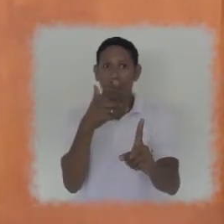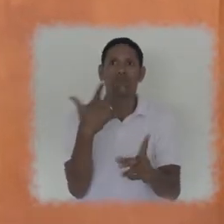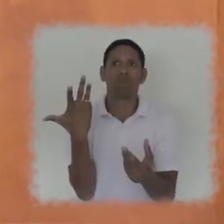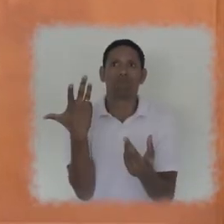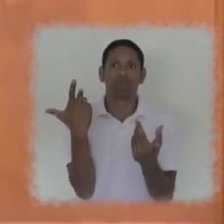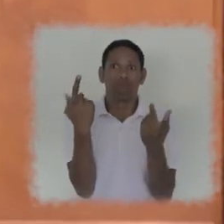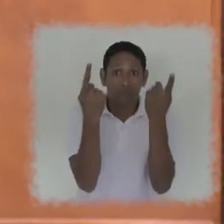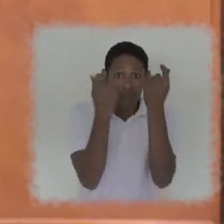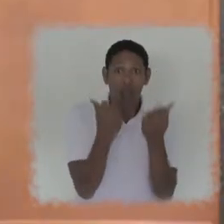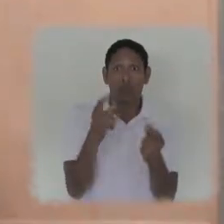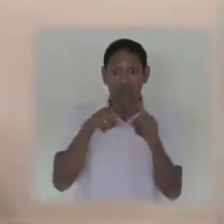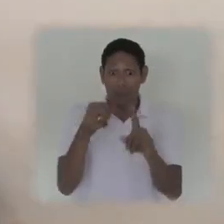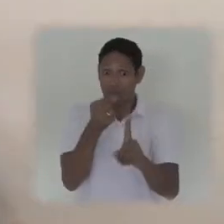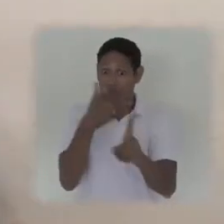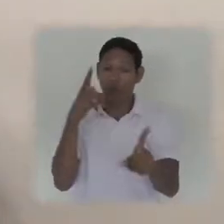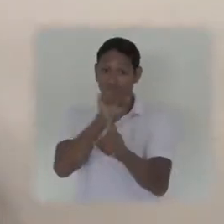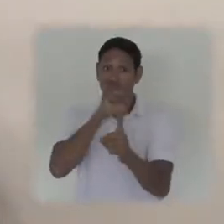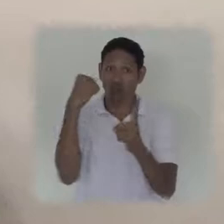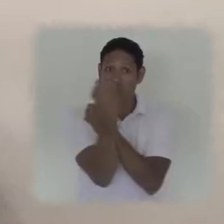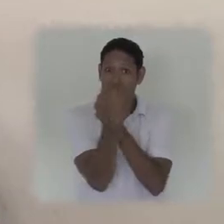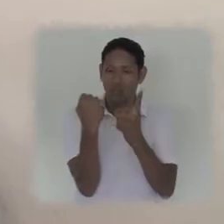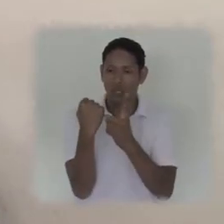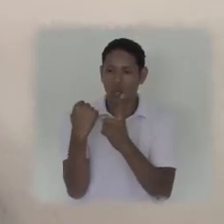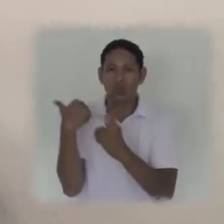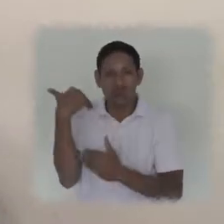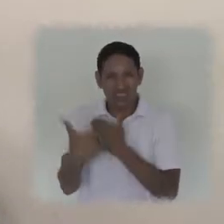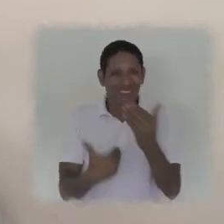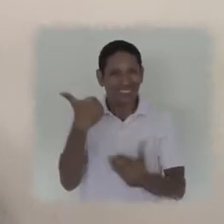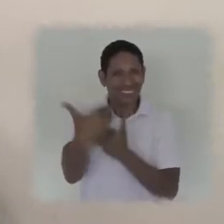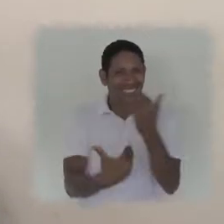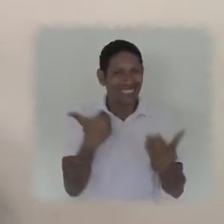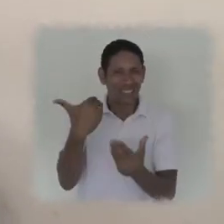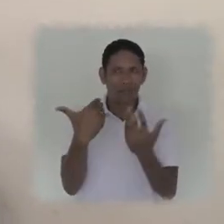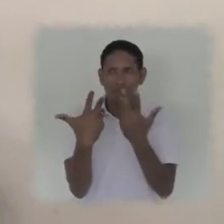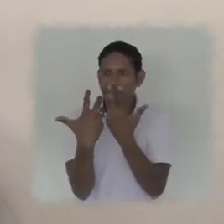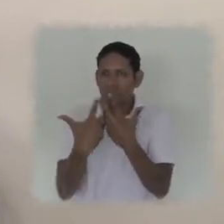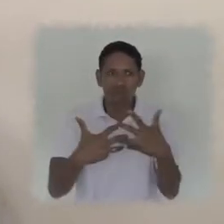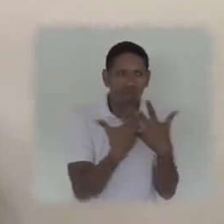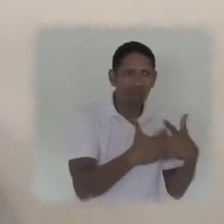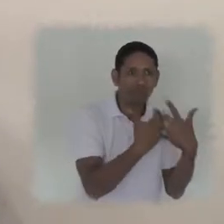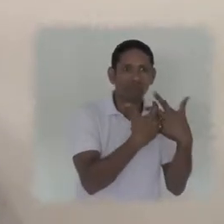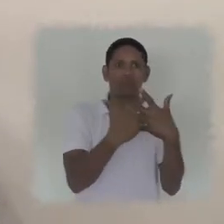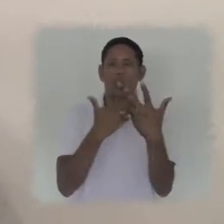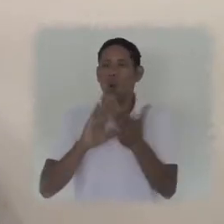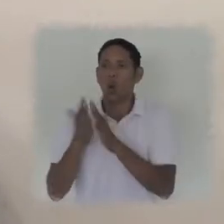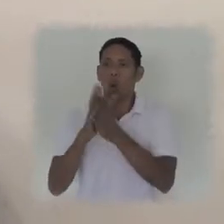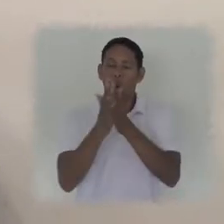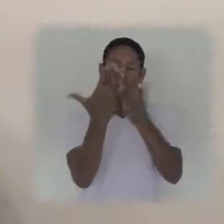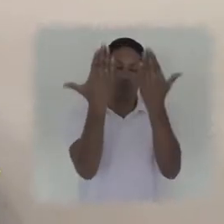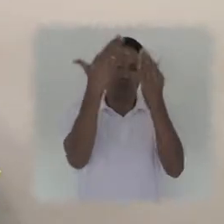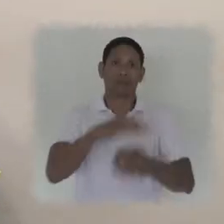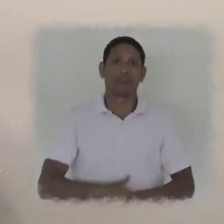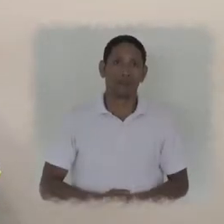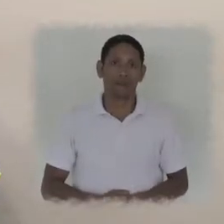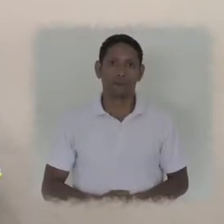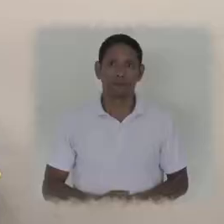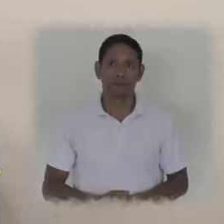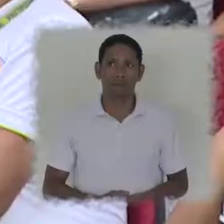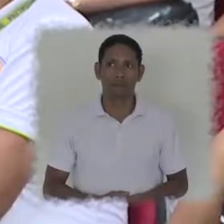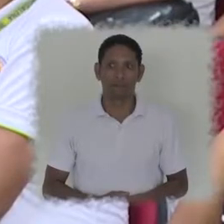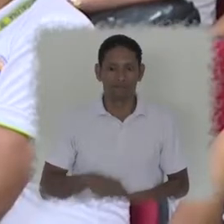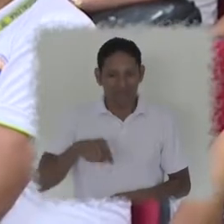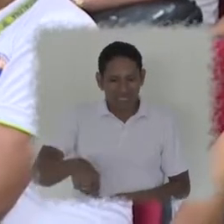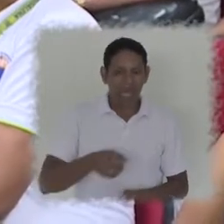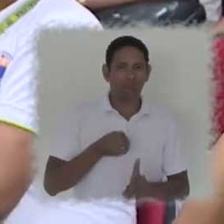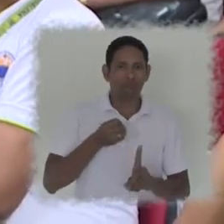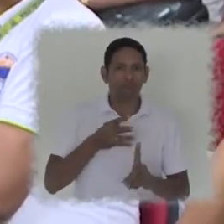que generan impacto no solo en lo económico, sino también en lo social y en el desarrollo tanto del tejido empresarial como de las comunidades de nuestra región.